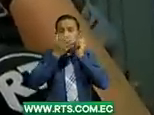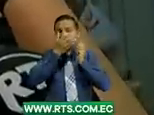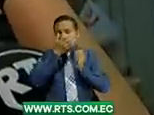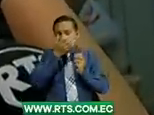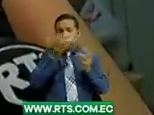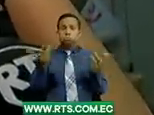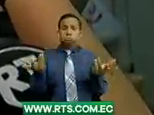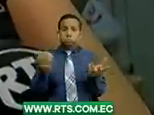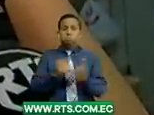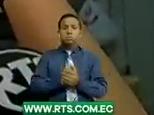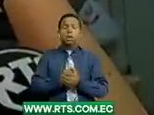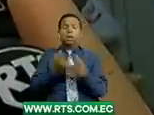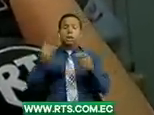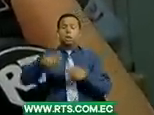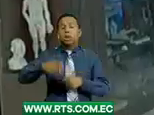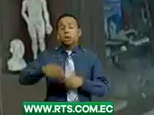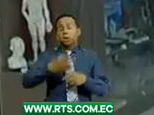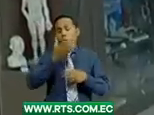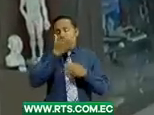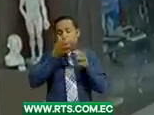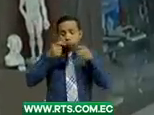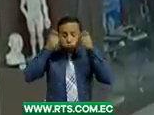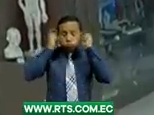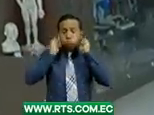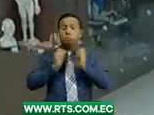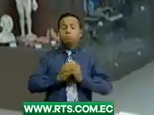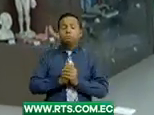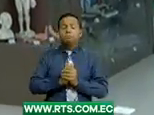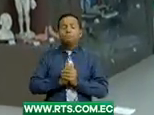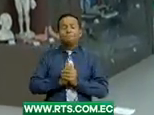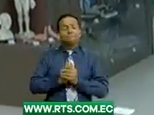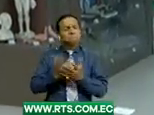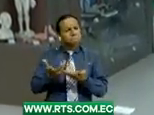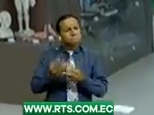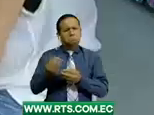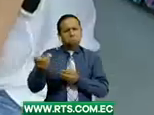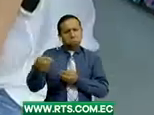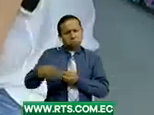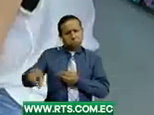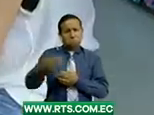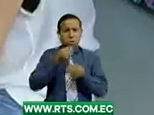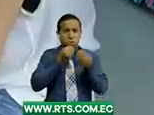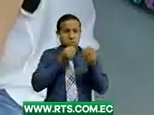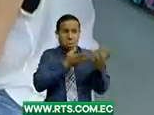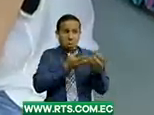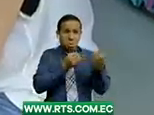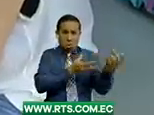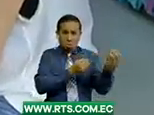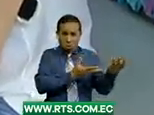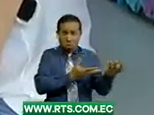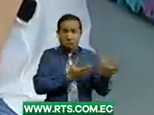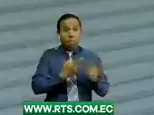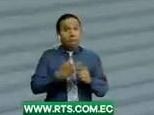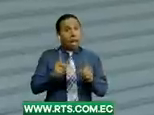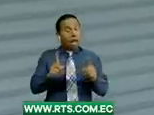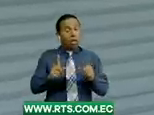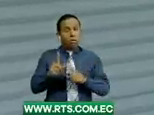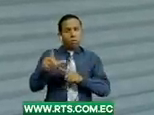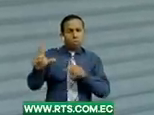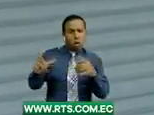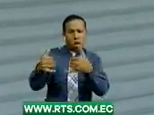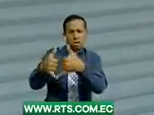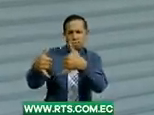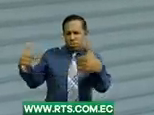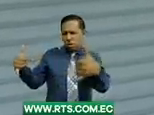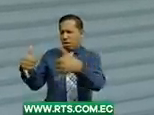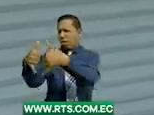tiene ese que con la mascarilla. Sino. A pesar de estas versiones, encontramos algunos locales vacíos, otros con